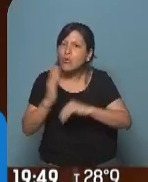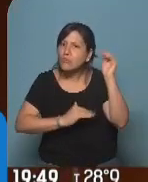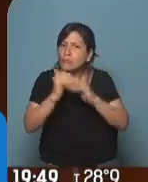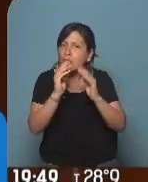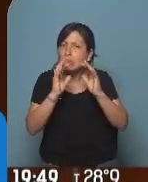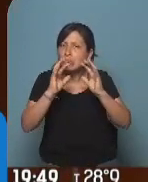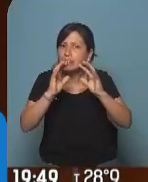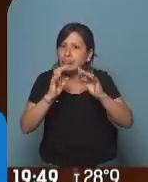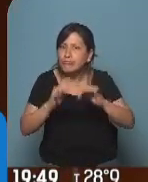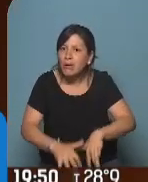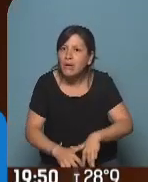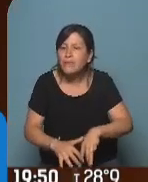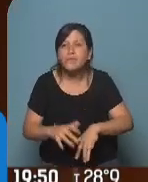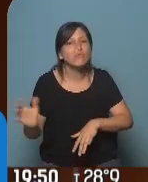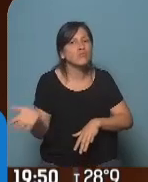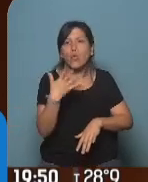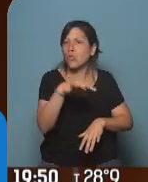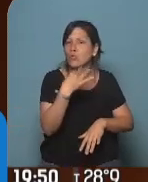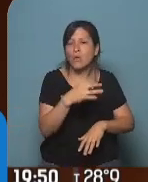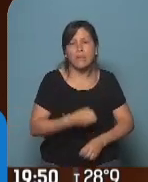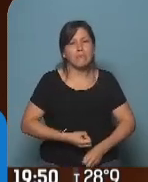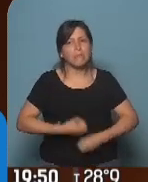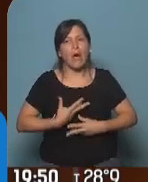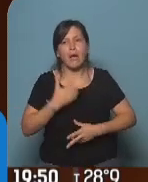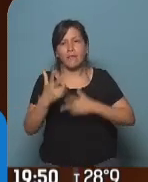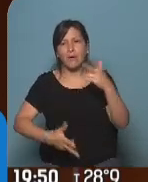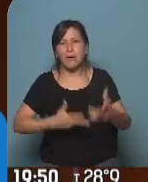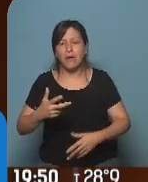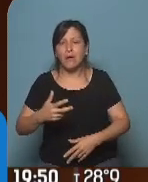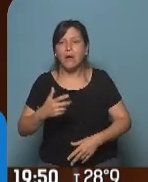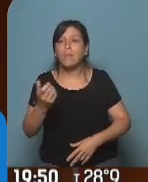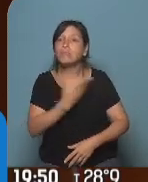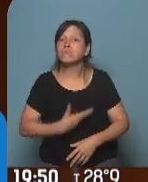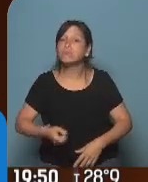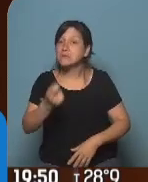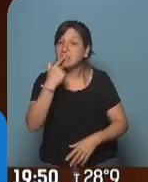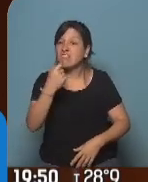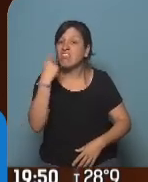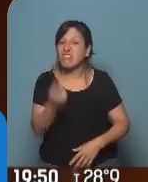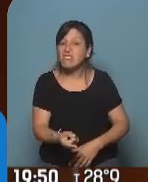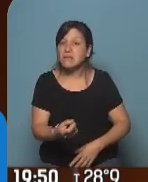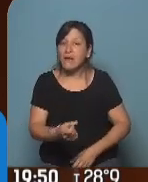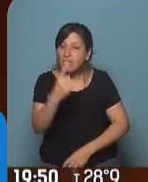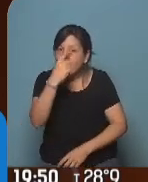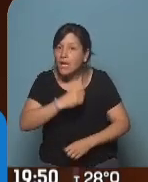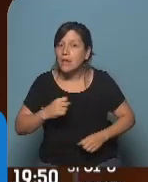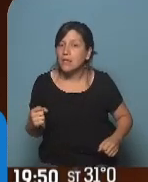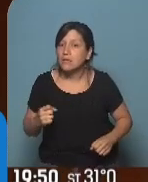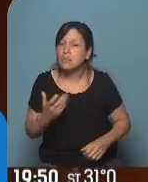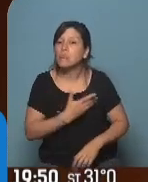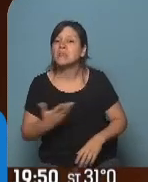todos tienen que rendir cuentas y lo valiente el presidente de la nación hoy es que dijo que tienen que rendir cuentas el presidente y hasta la propia familia del